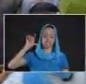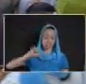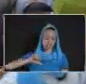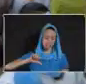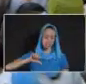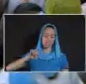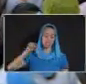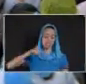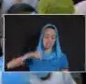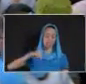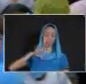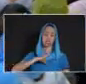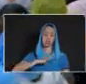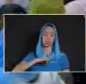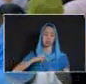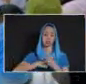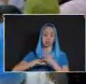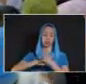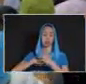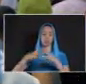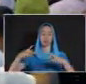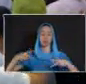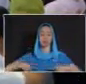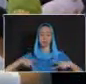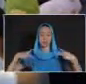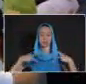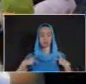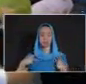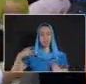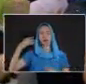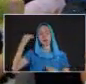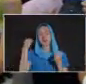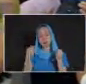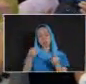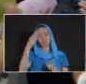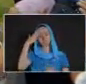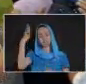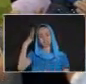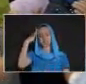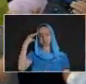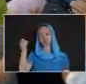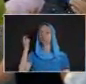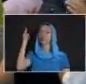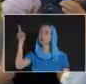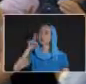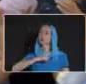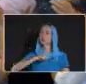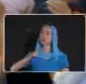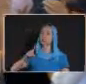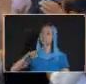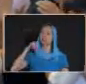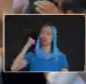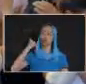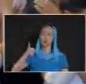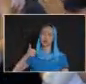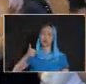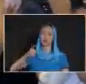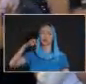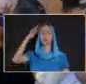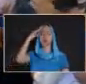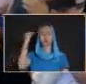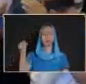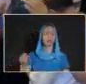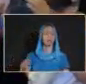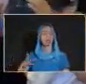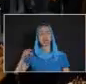gracias, bendito Padre Celestial, porque tú eres bueno. Muchas gracias, Señor, porque a pesar de que nosotros